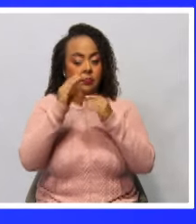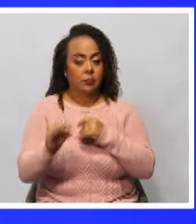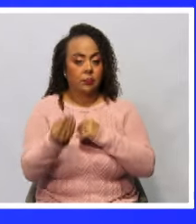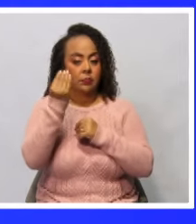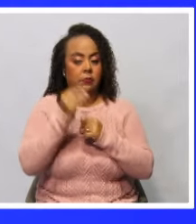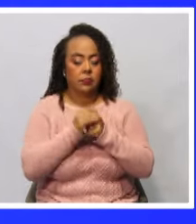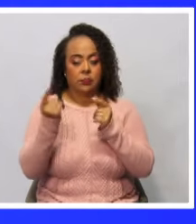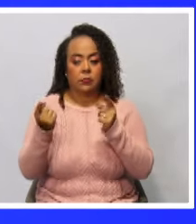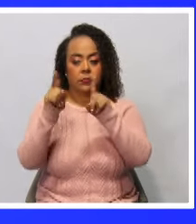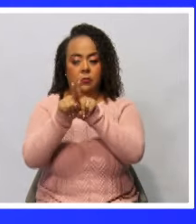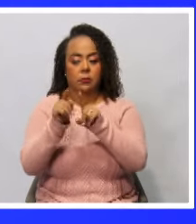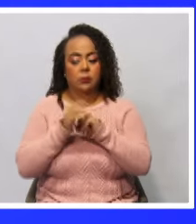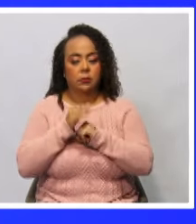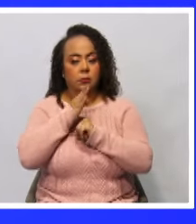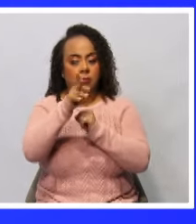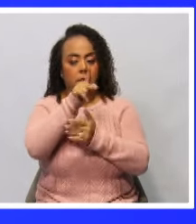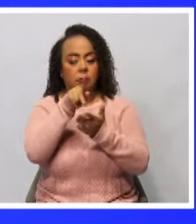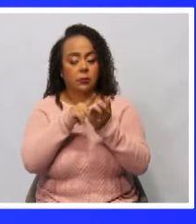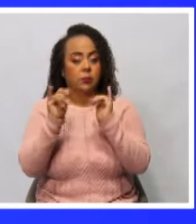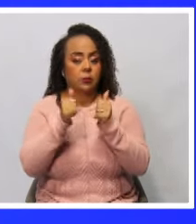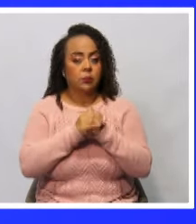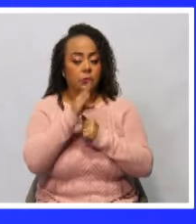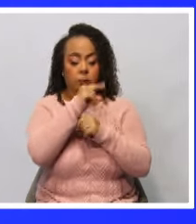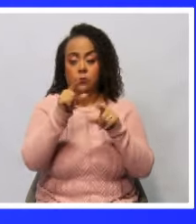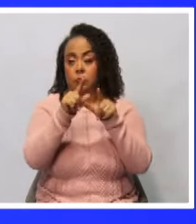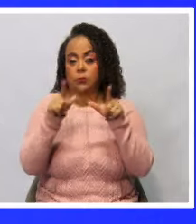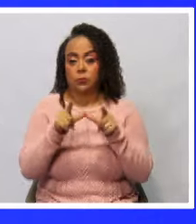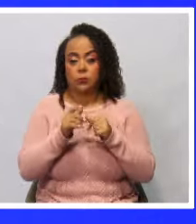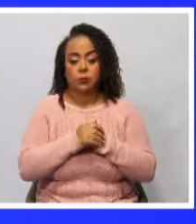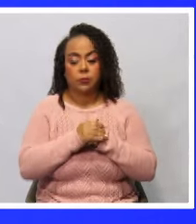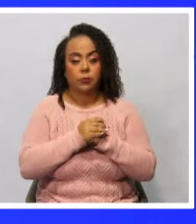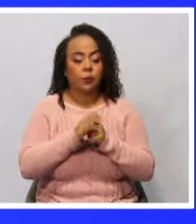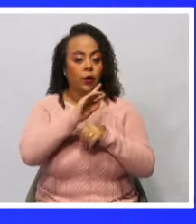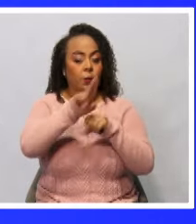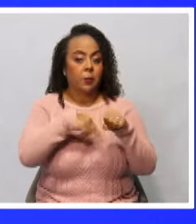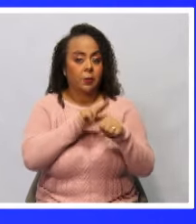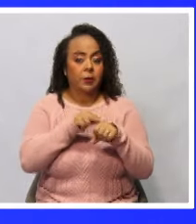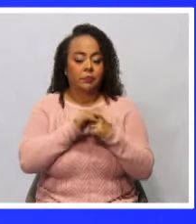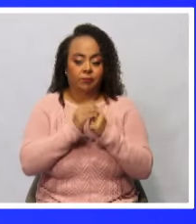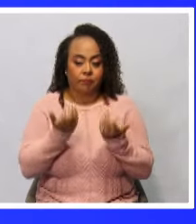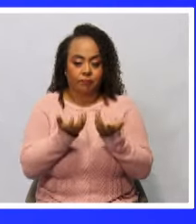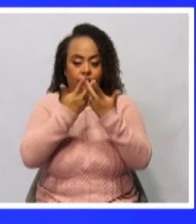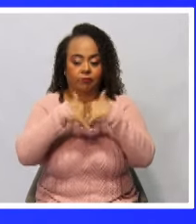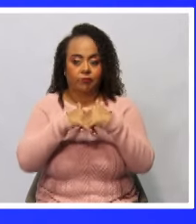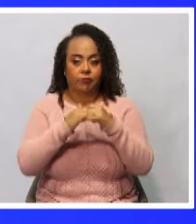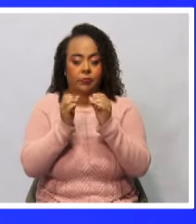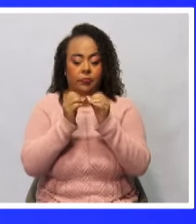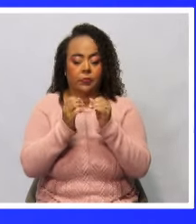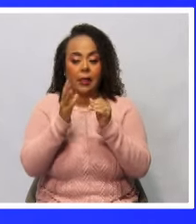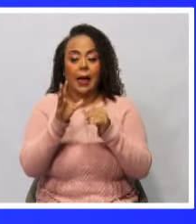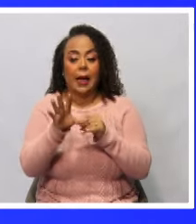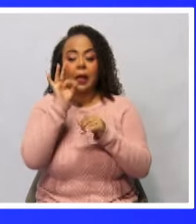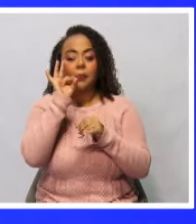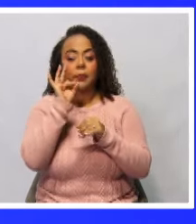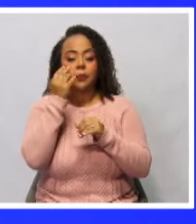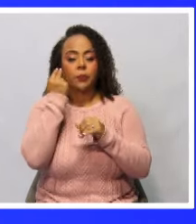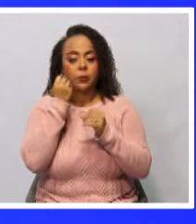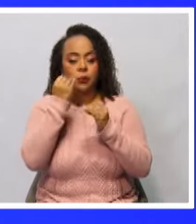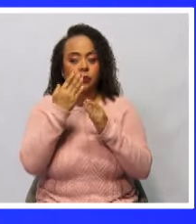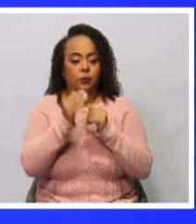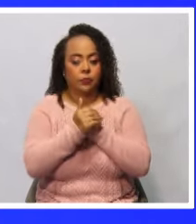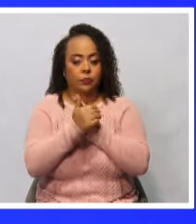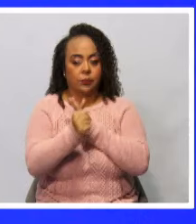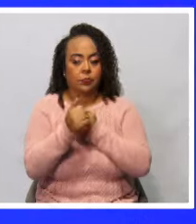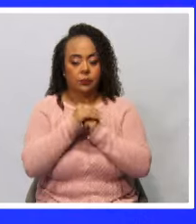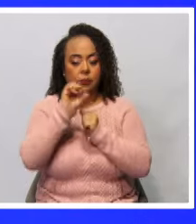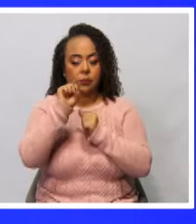se juntan, van a la plaza a jugar y son lugares donde normalmente se capta mucho, mucho talento. Incluso Jicaral ha apostado por